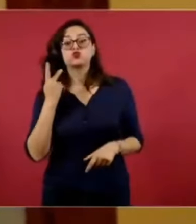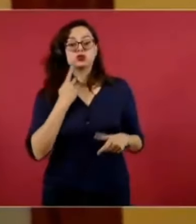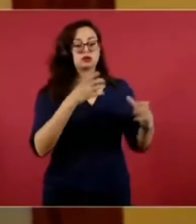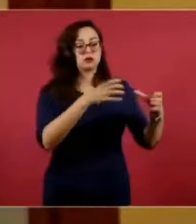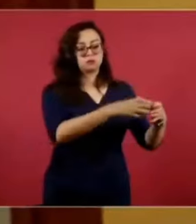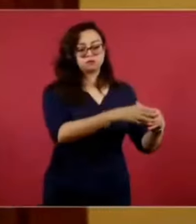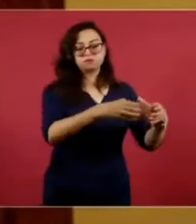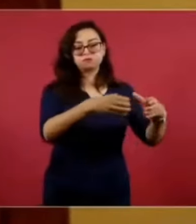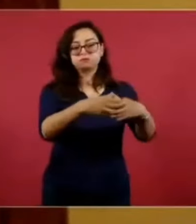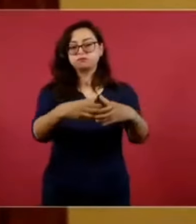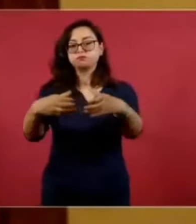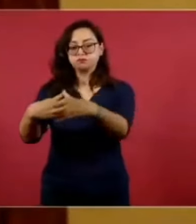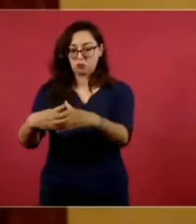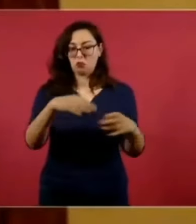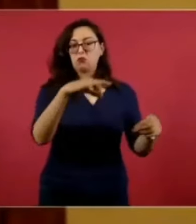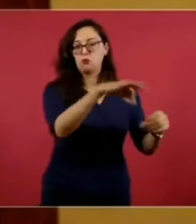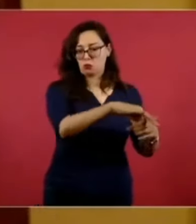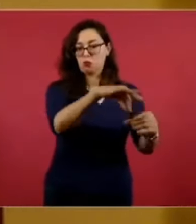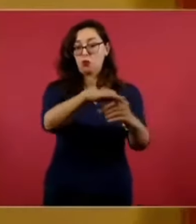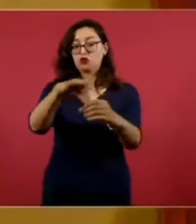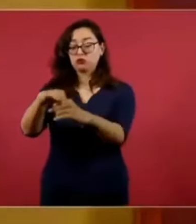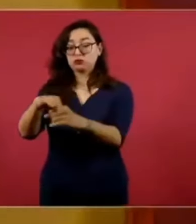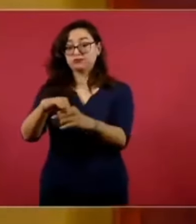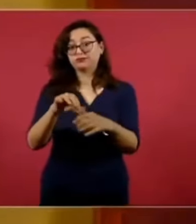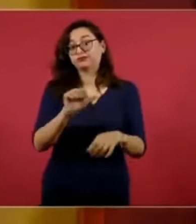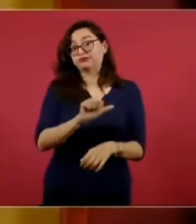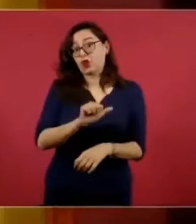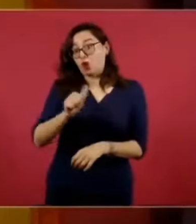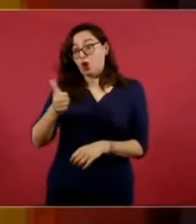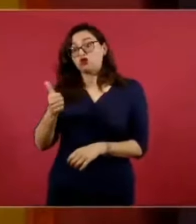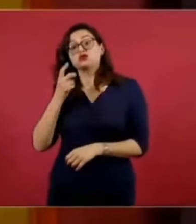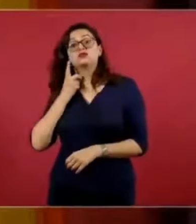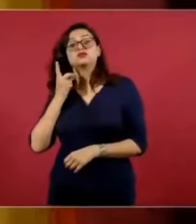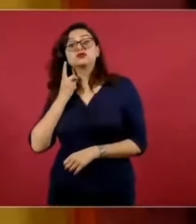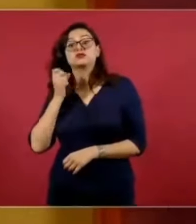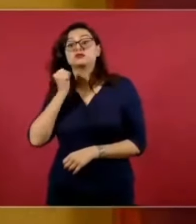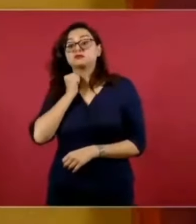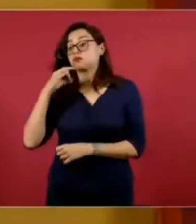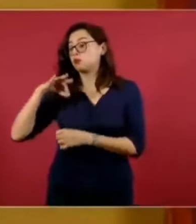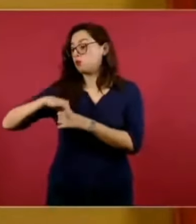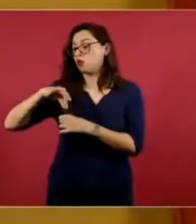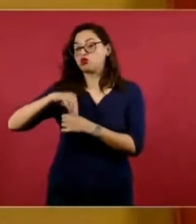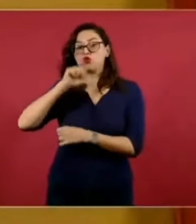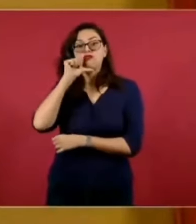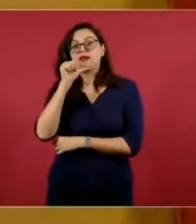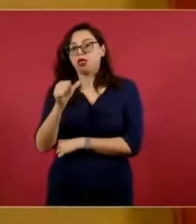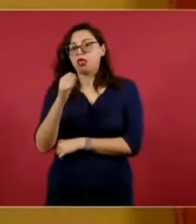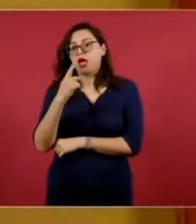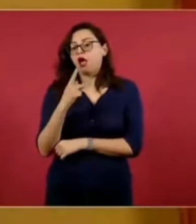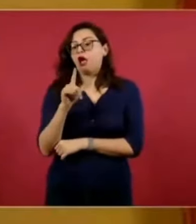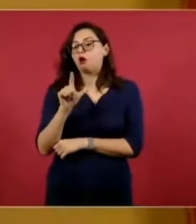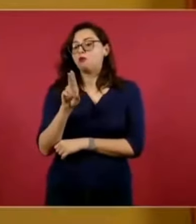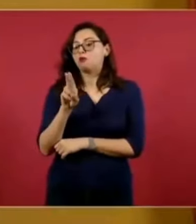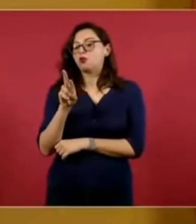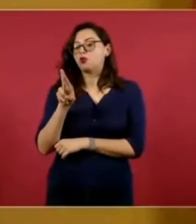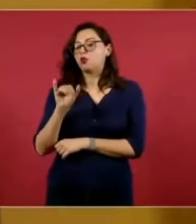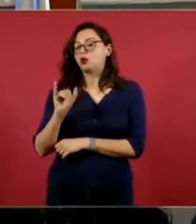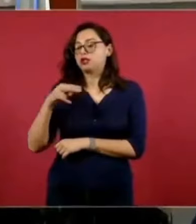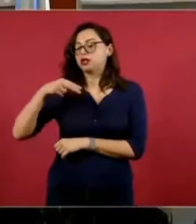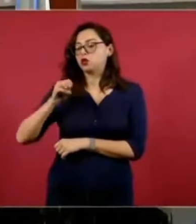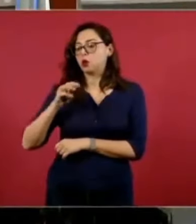plurinominales y con esta distribución regula también lo que se ha llamado la sobrerrepresentación